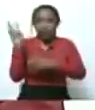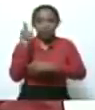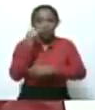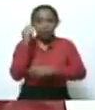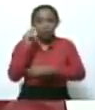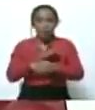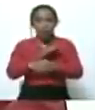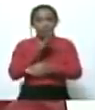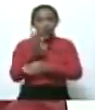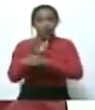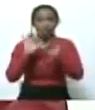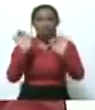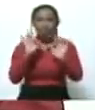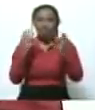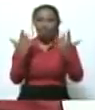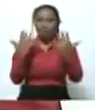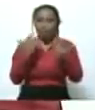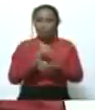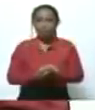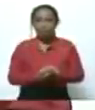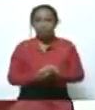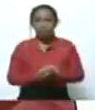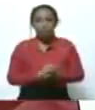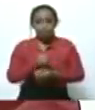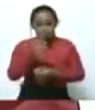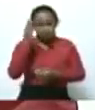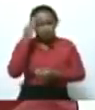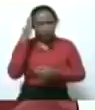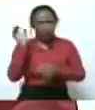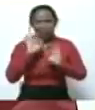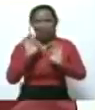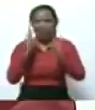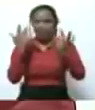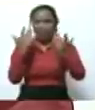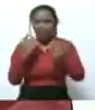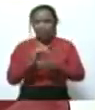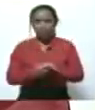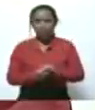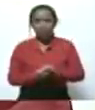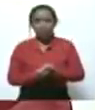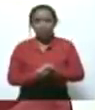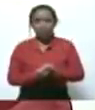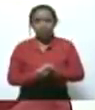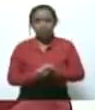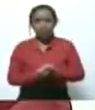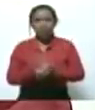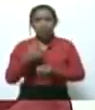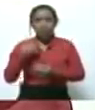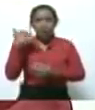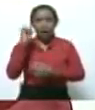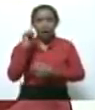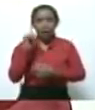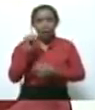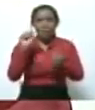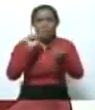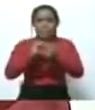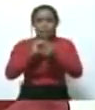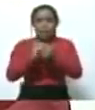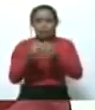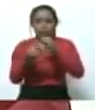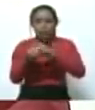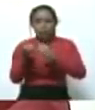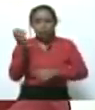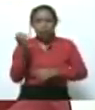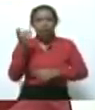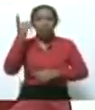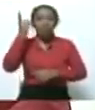fueron sin nada en la mano, tú lo sabes, sin nada. Yo conservo una piedra, que era una piedra que cargaba